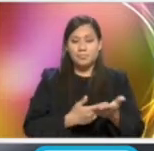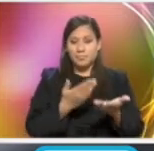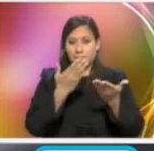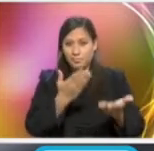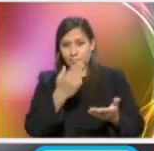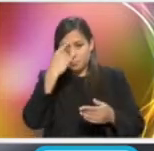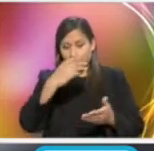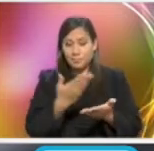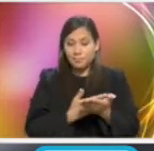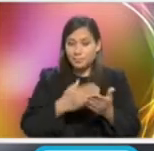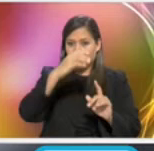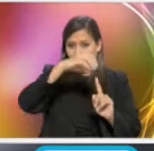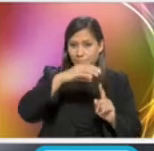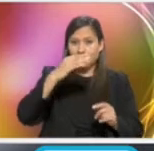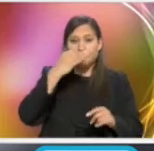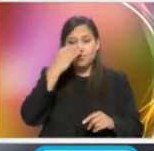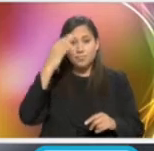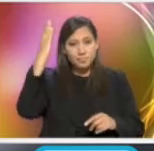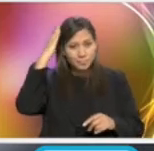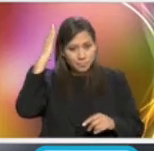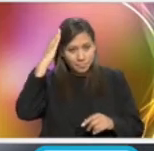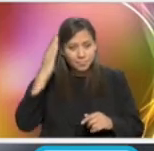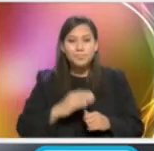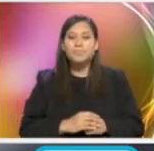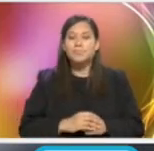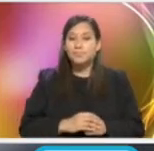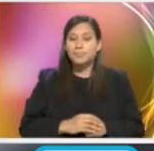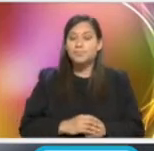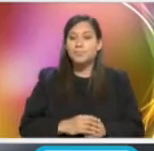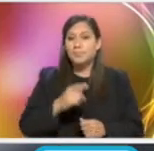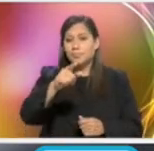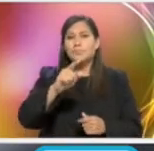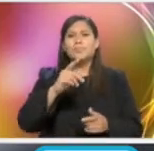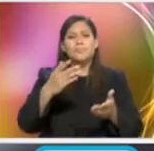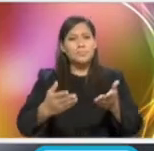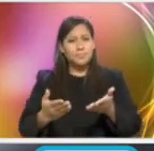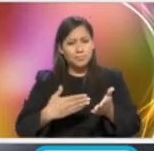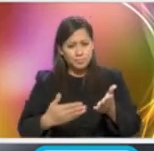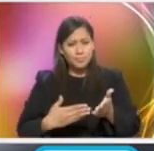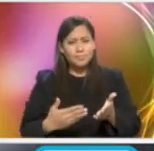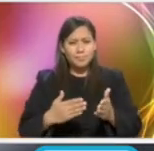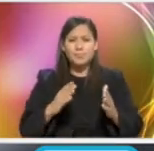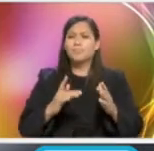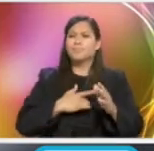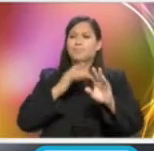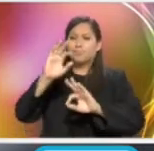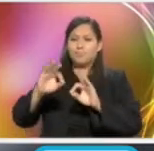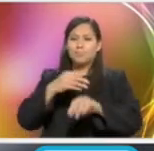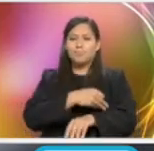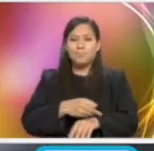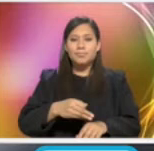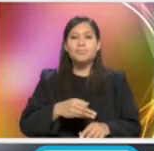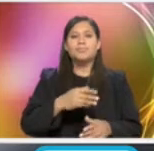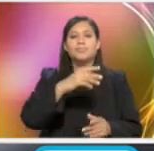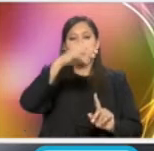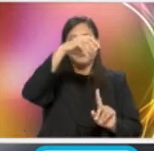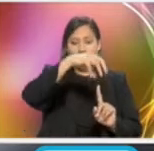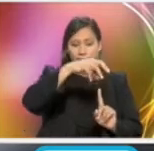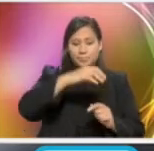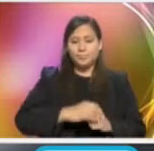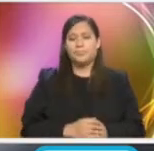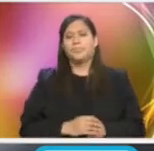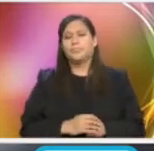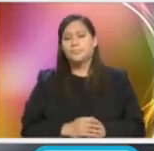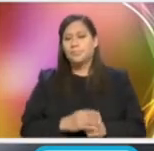ingredientes para esta sopa de hongos y flor de calabaza nuevamente. Para que la preparen en su casa y consientan a la familia, 1 kilogramo de champiñones rebanados,